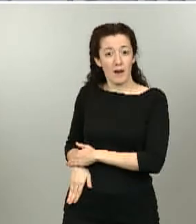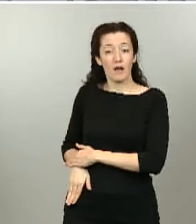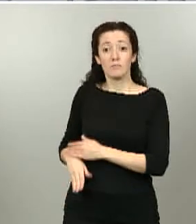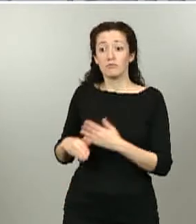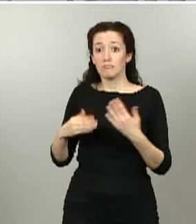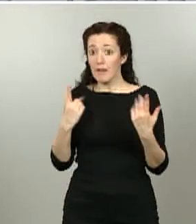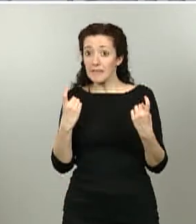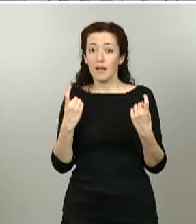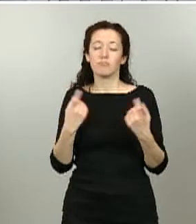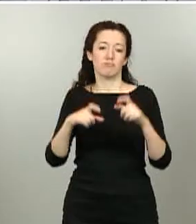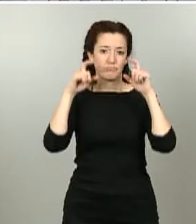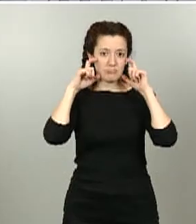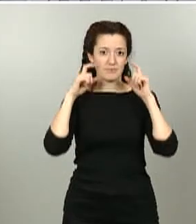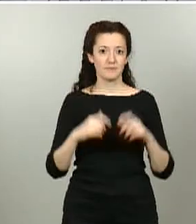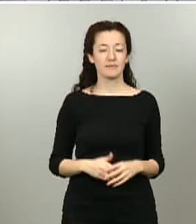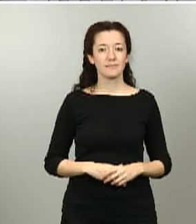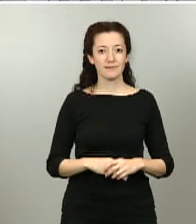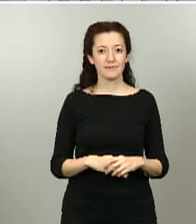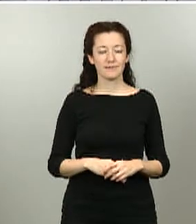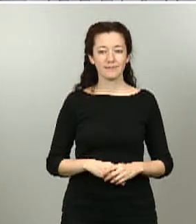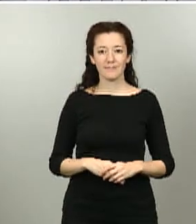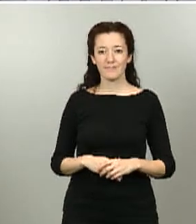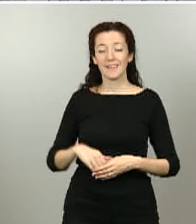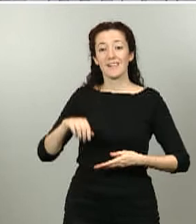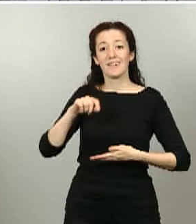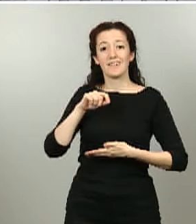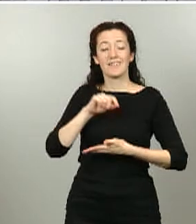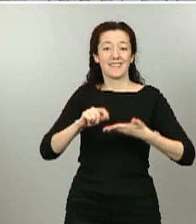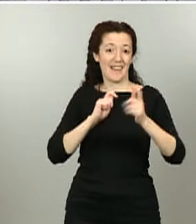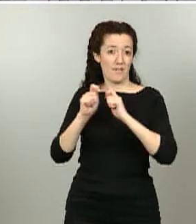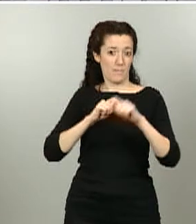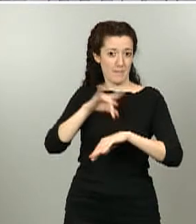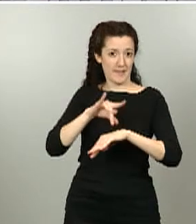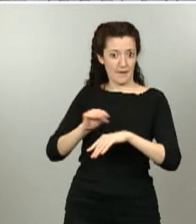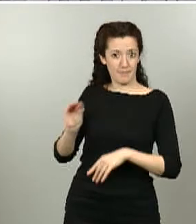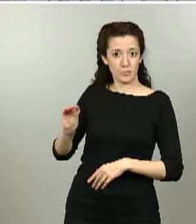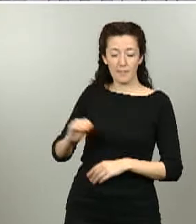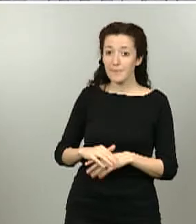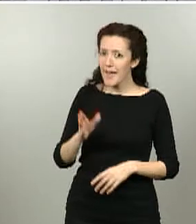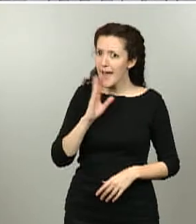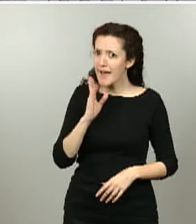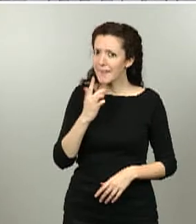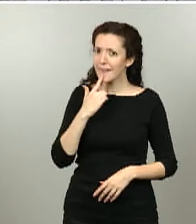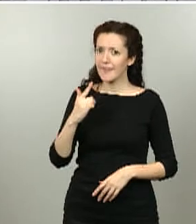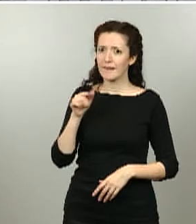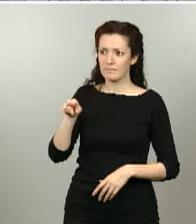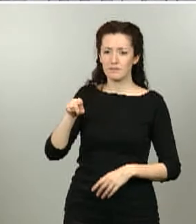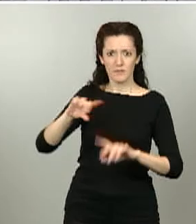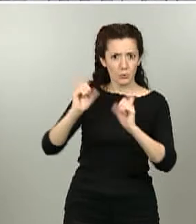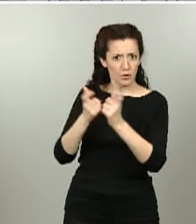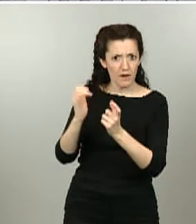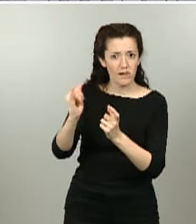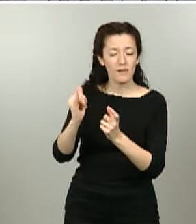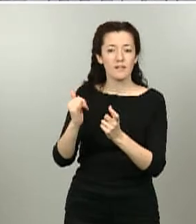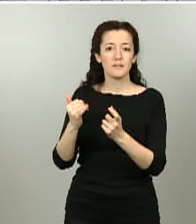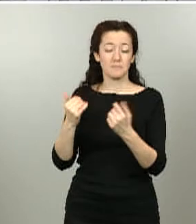Finalizamos con una pregunta de redacción médica. Nos ha dicho que tiene ahora una reunión, Fernando Simón, así que sobre una cuestión conocida hoy, pregunta